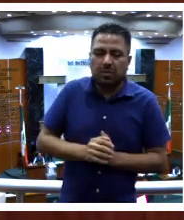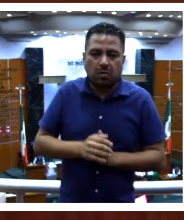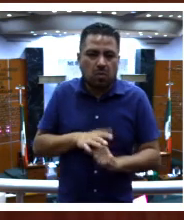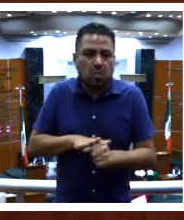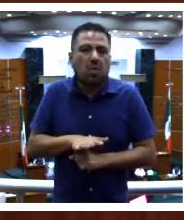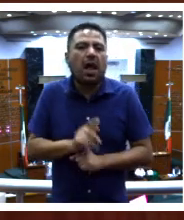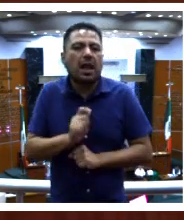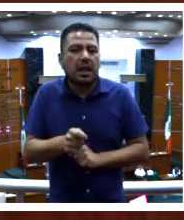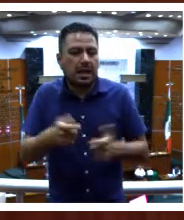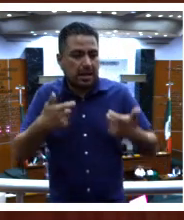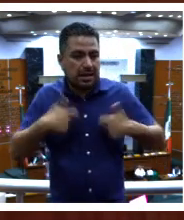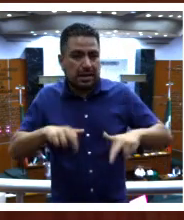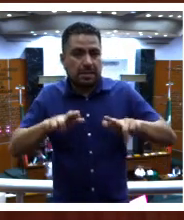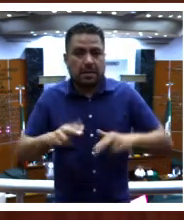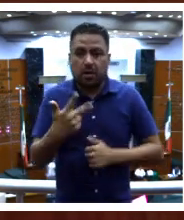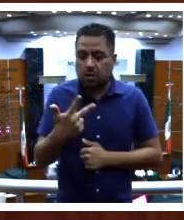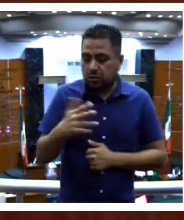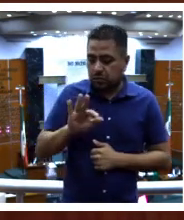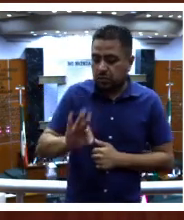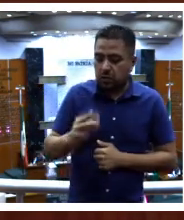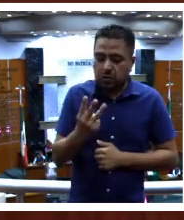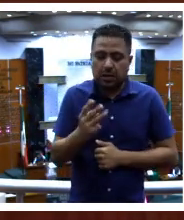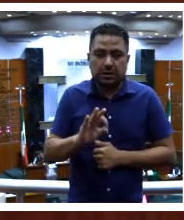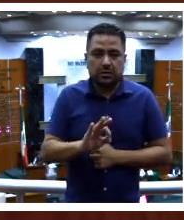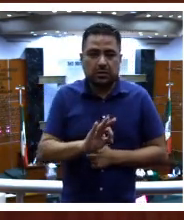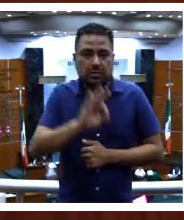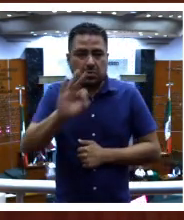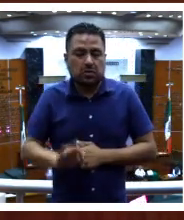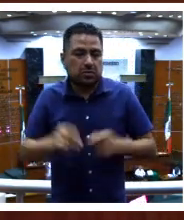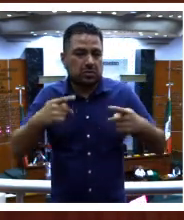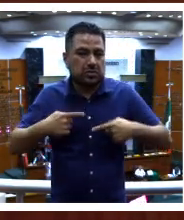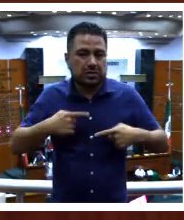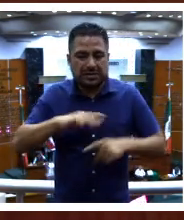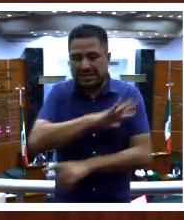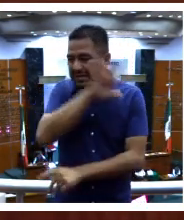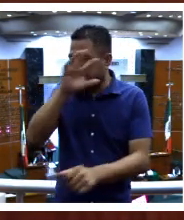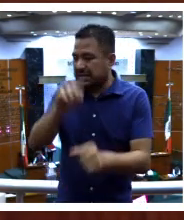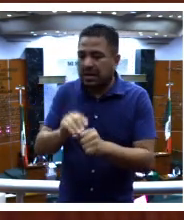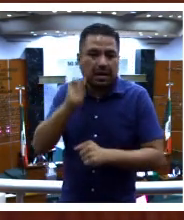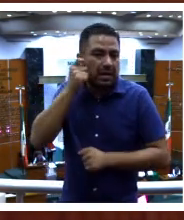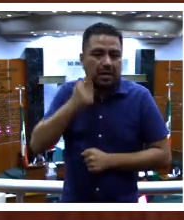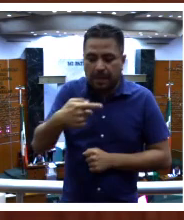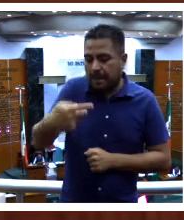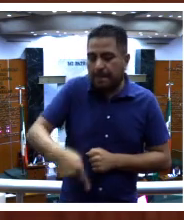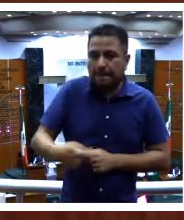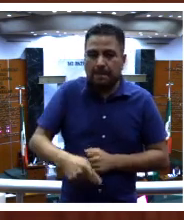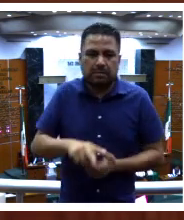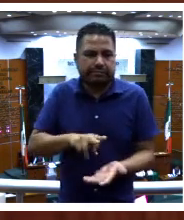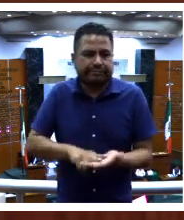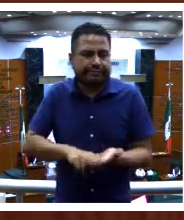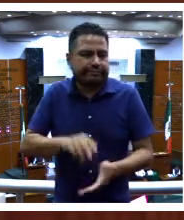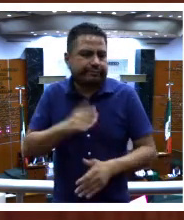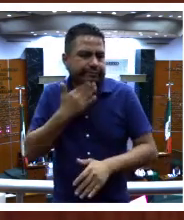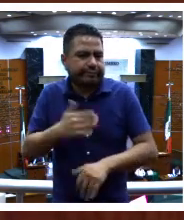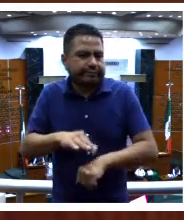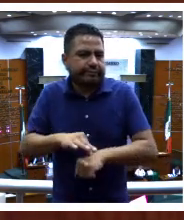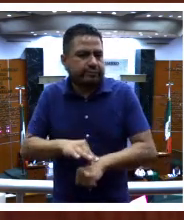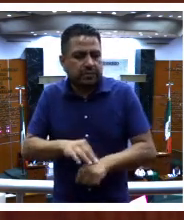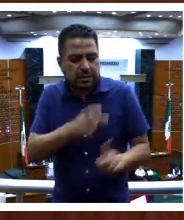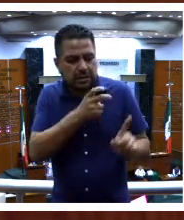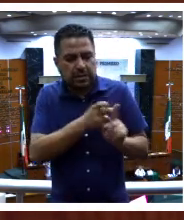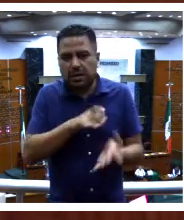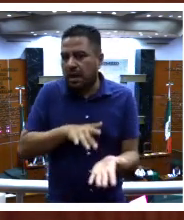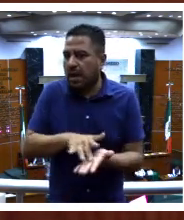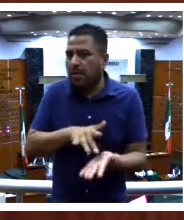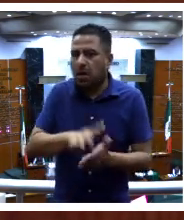cual representa el 8.3% de la población guerrerense, es evidente que estos apoyos